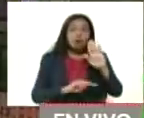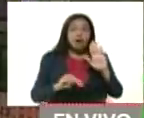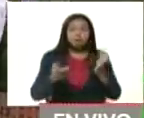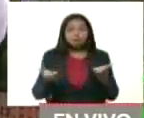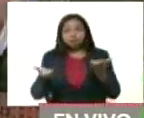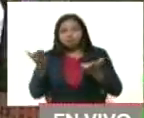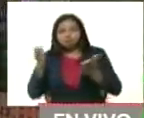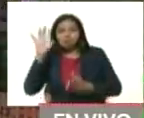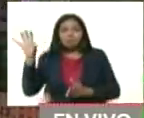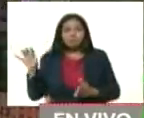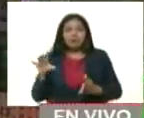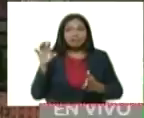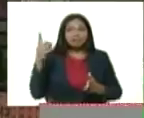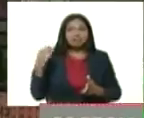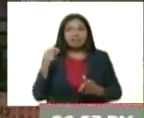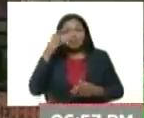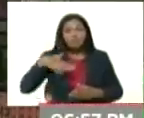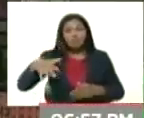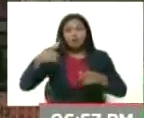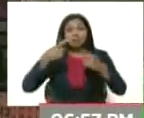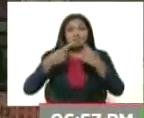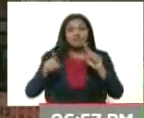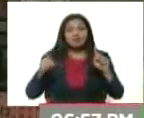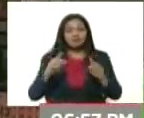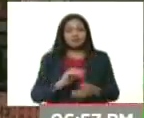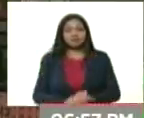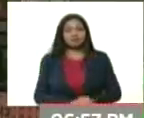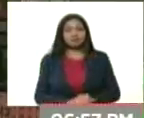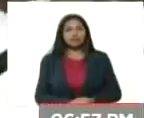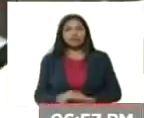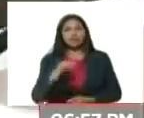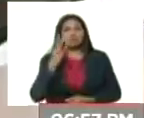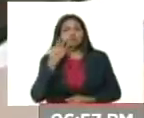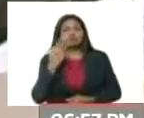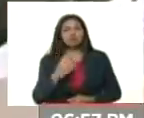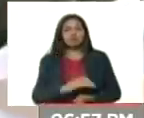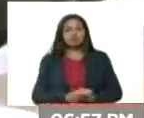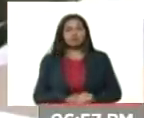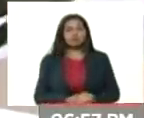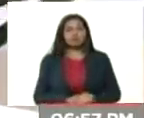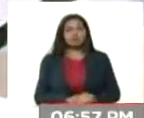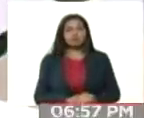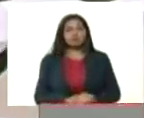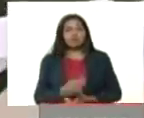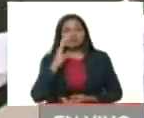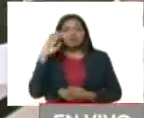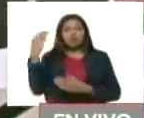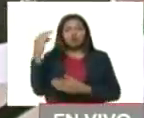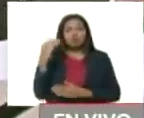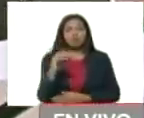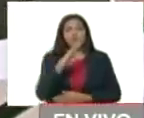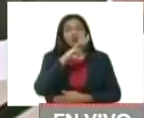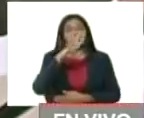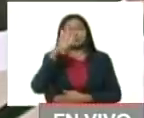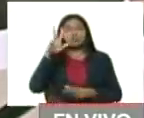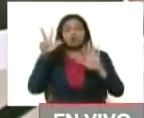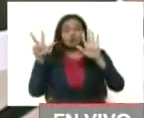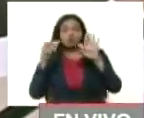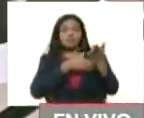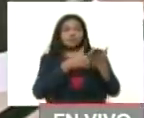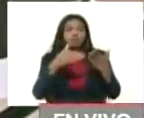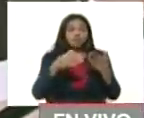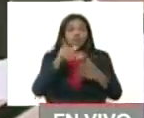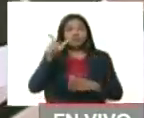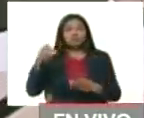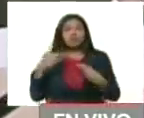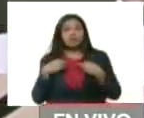comparar países que tienen poblaciones diferentes. Por ejemplo, el caso de Colombia, que tiene 48 millones de habitantes. Colombia